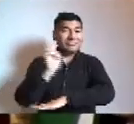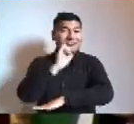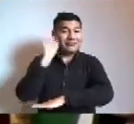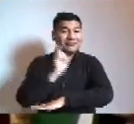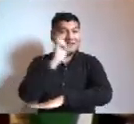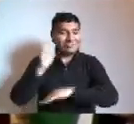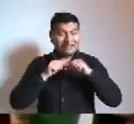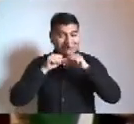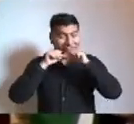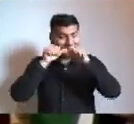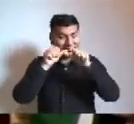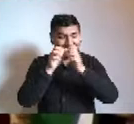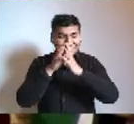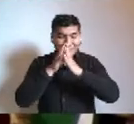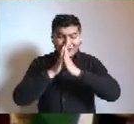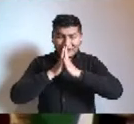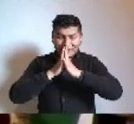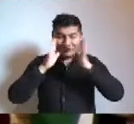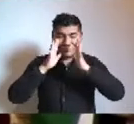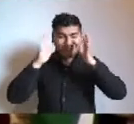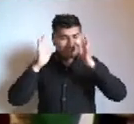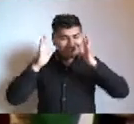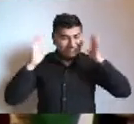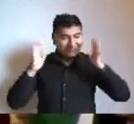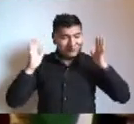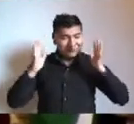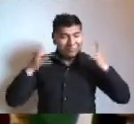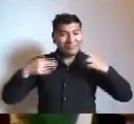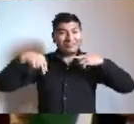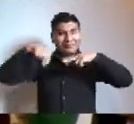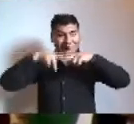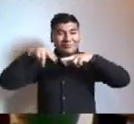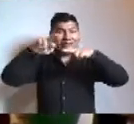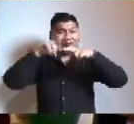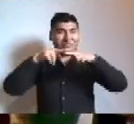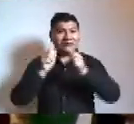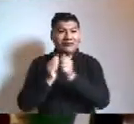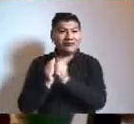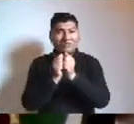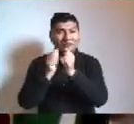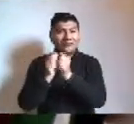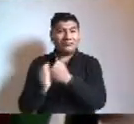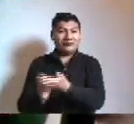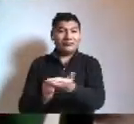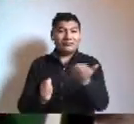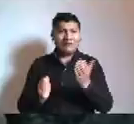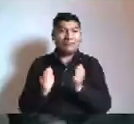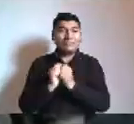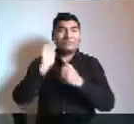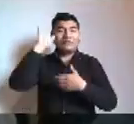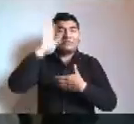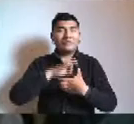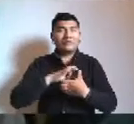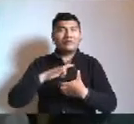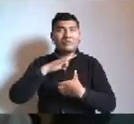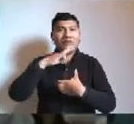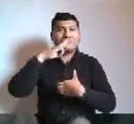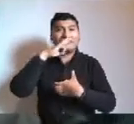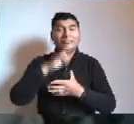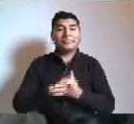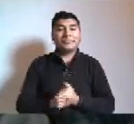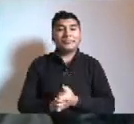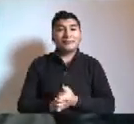se hace más intensamente misericordioso, esté con todos ustedes. Con tu